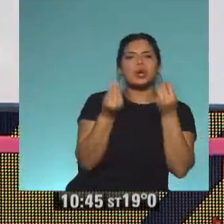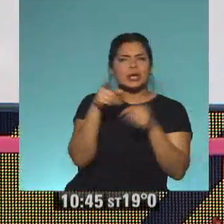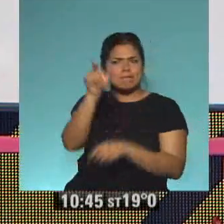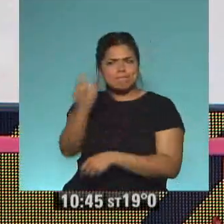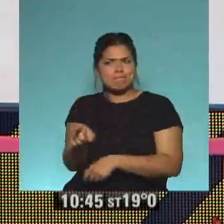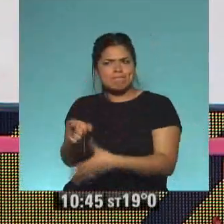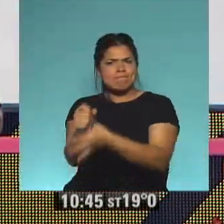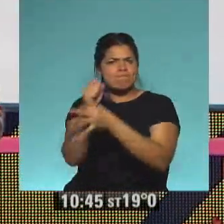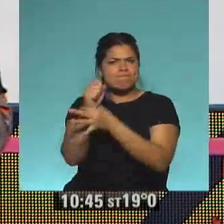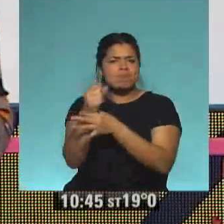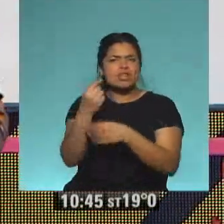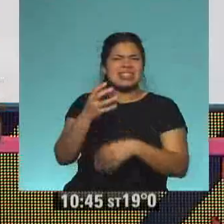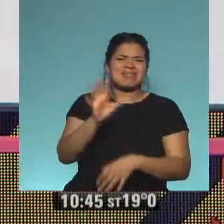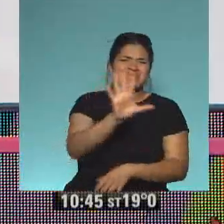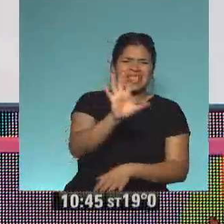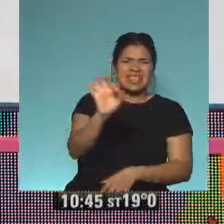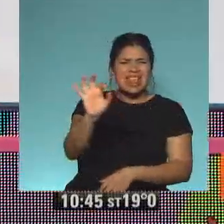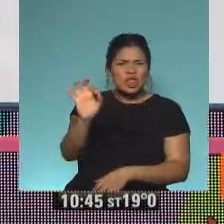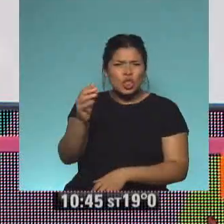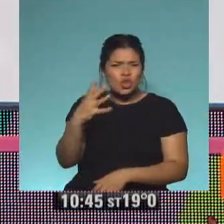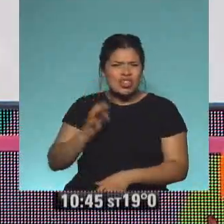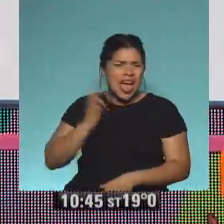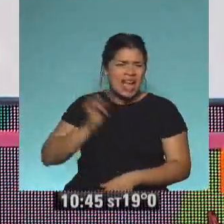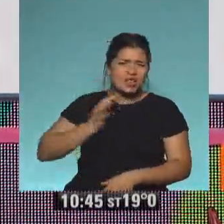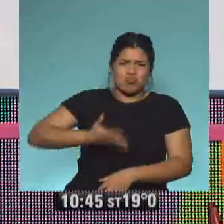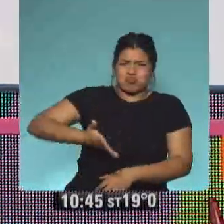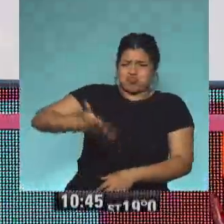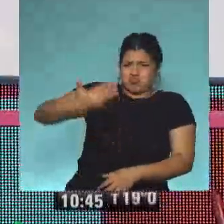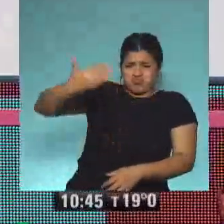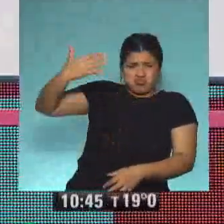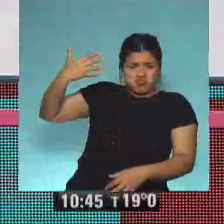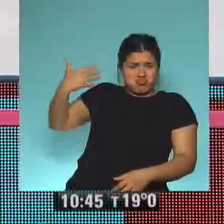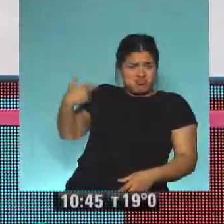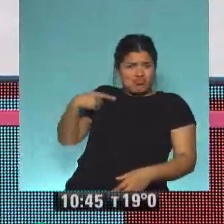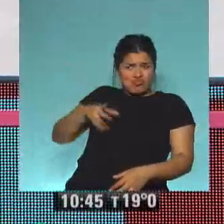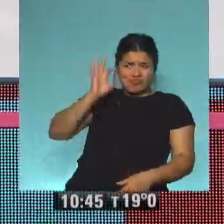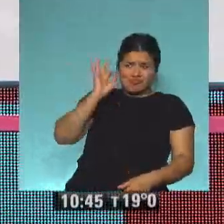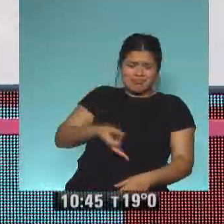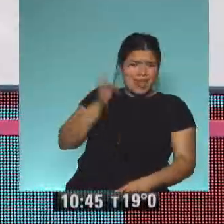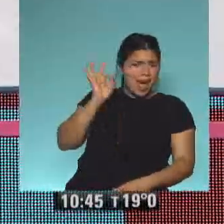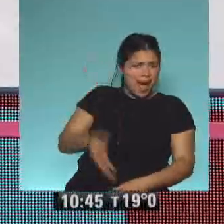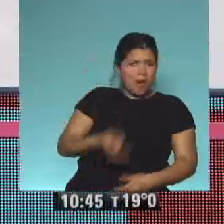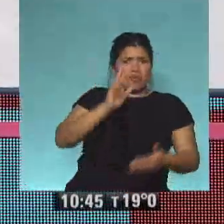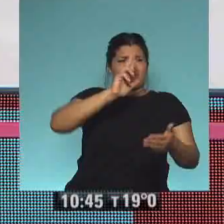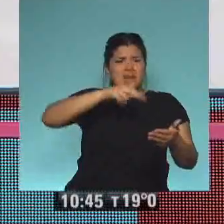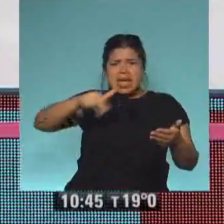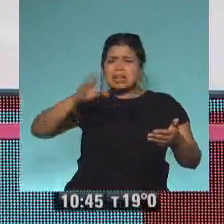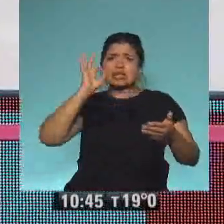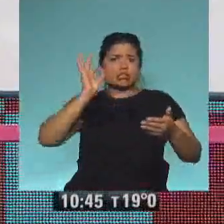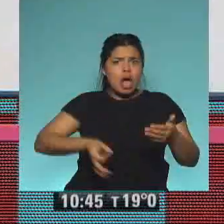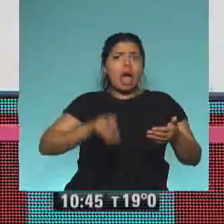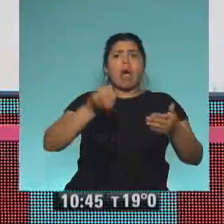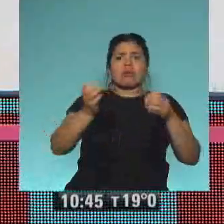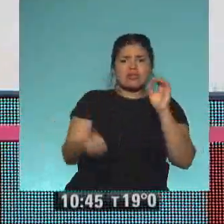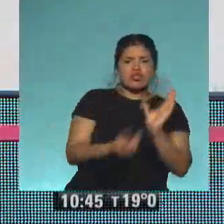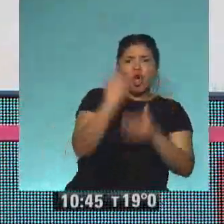Vivió hace casi 500 años. ¿Y cómo les explico? Sabía hacer de todo. Era pintor, inventor. Ah. Leonardo